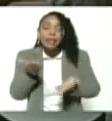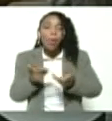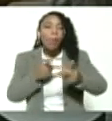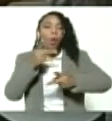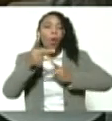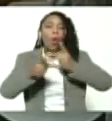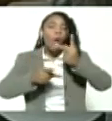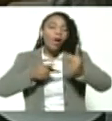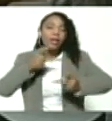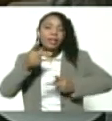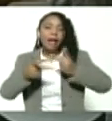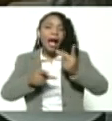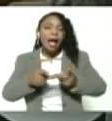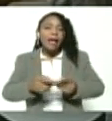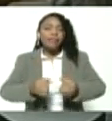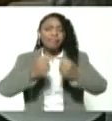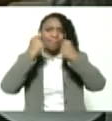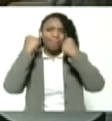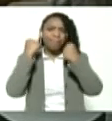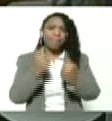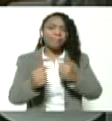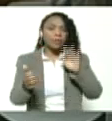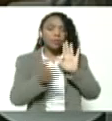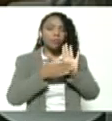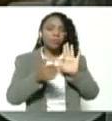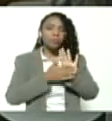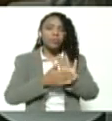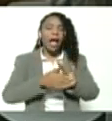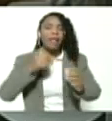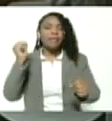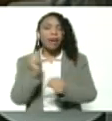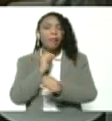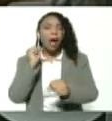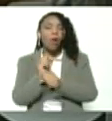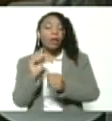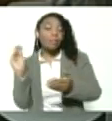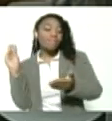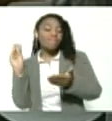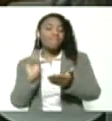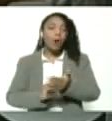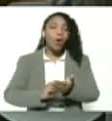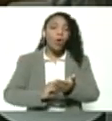política en estricto apego a la dinámica que impone